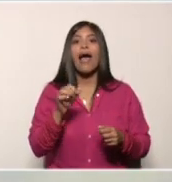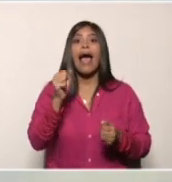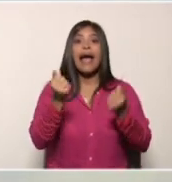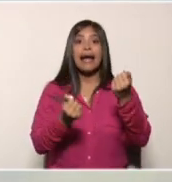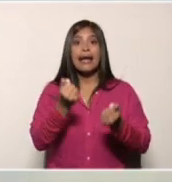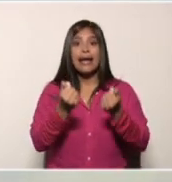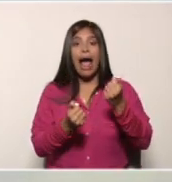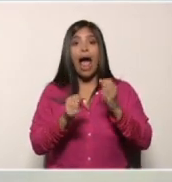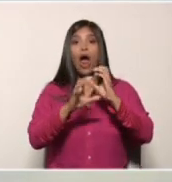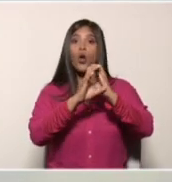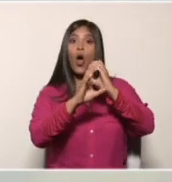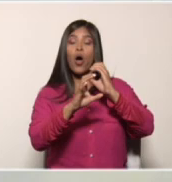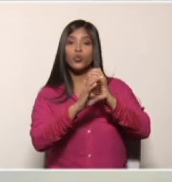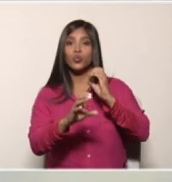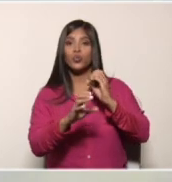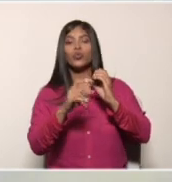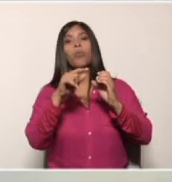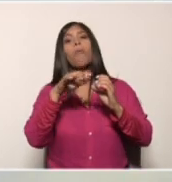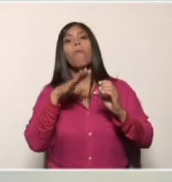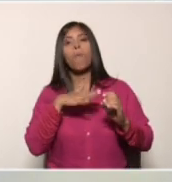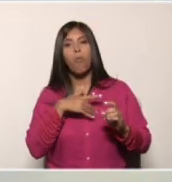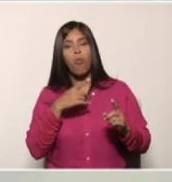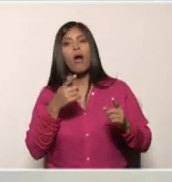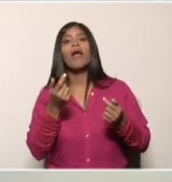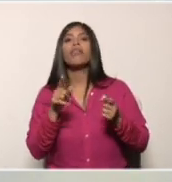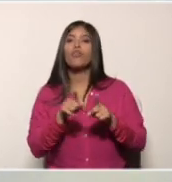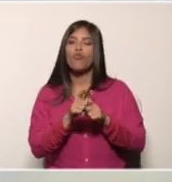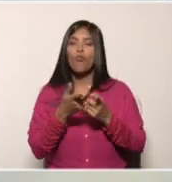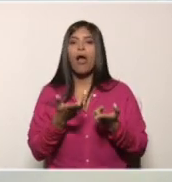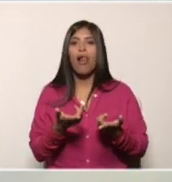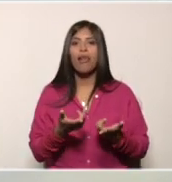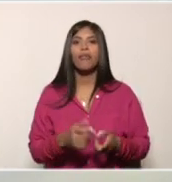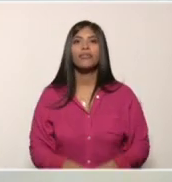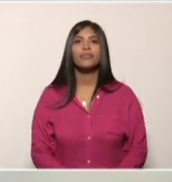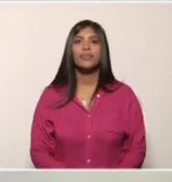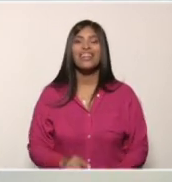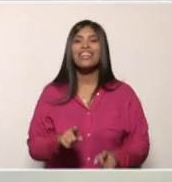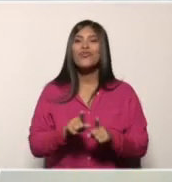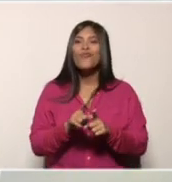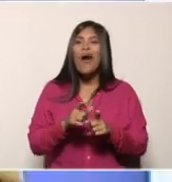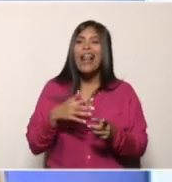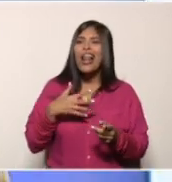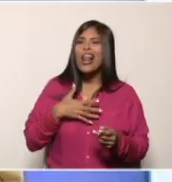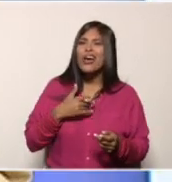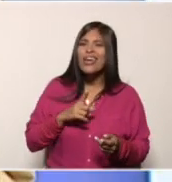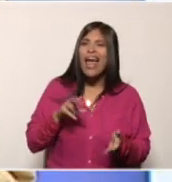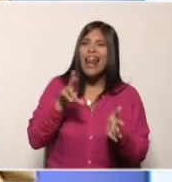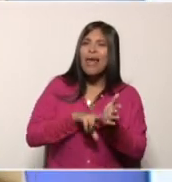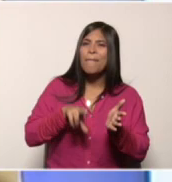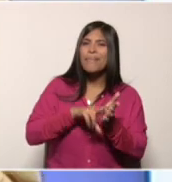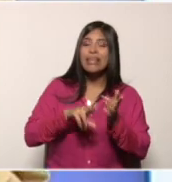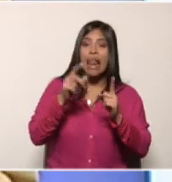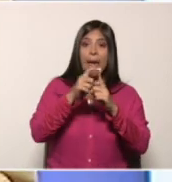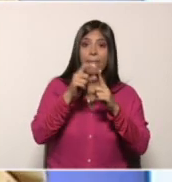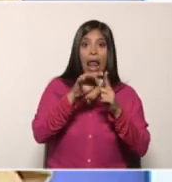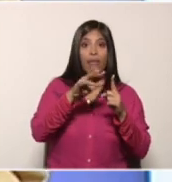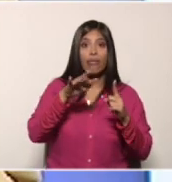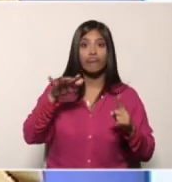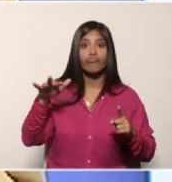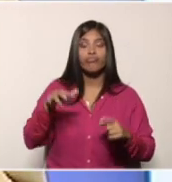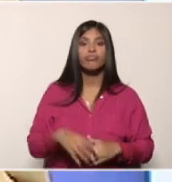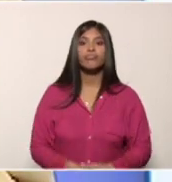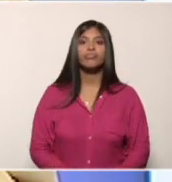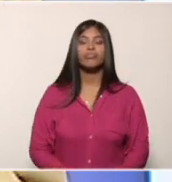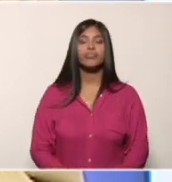Carro, vehículo, automotor, podemos utilizarlos como sinónimos para evitar esas repeticiones dentro de un